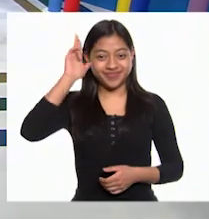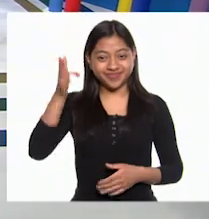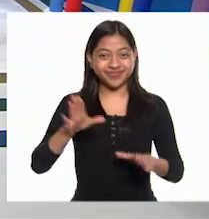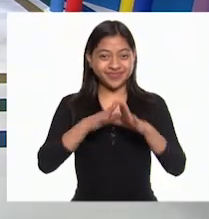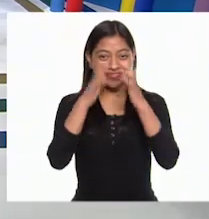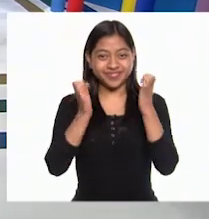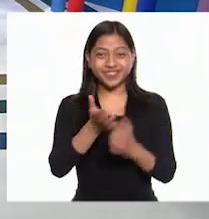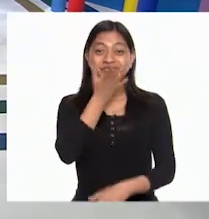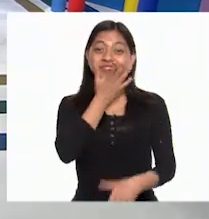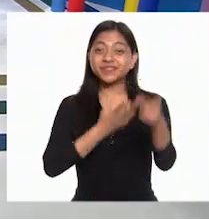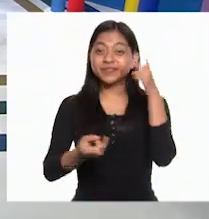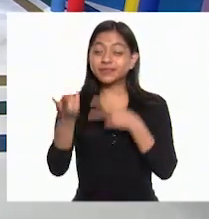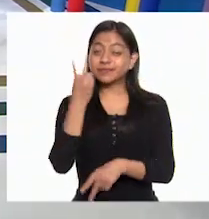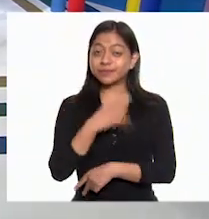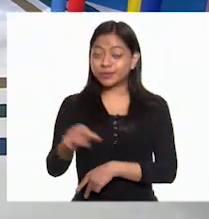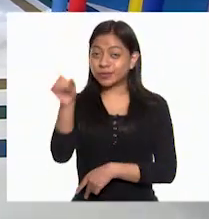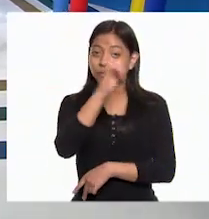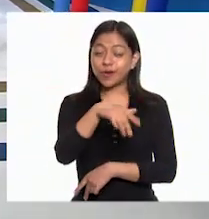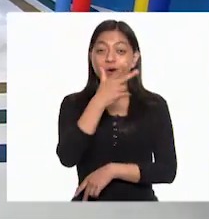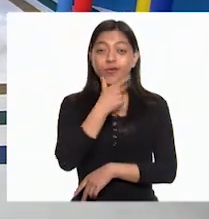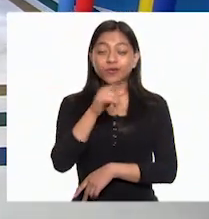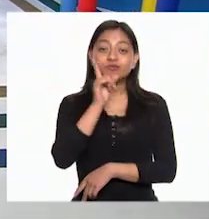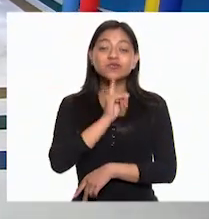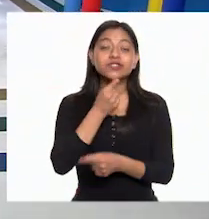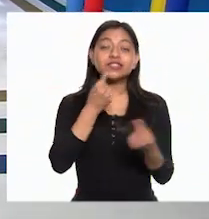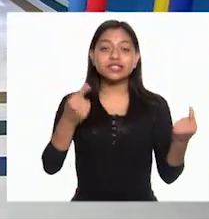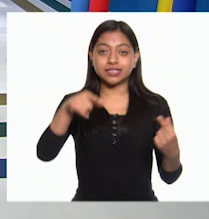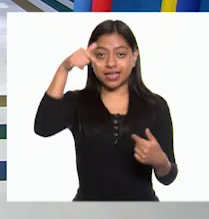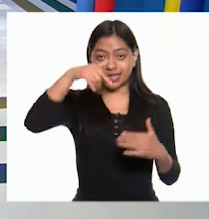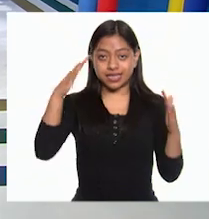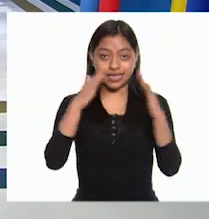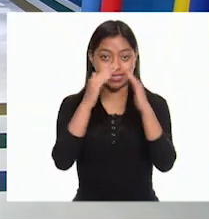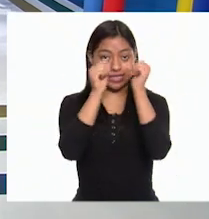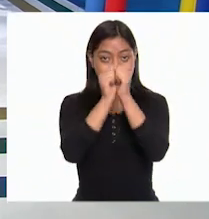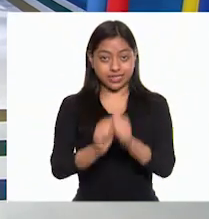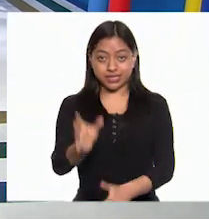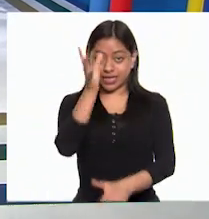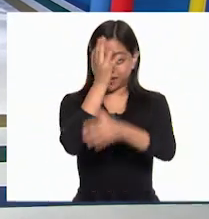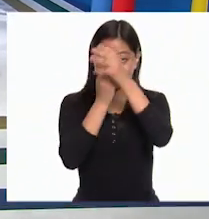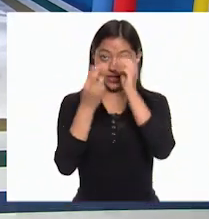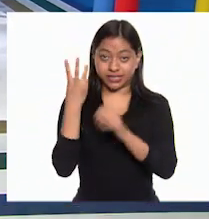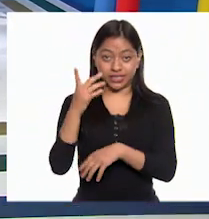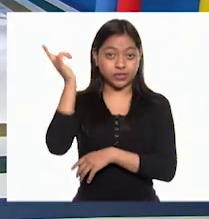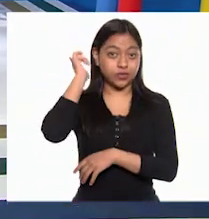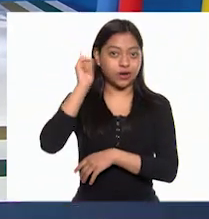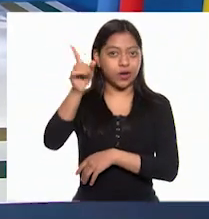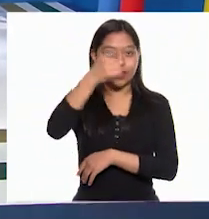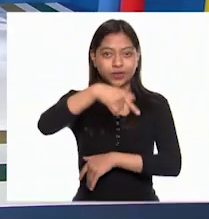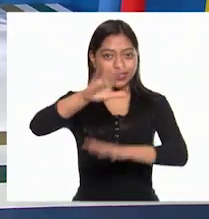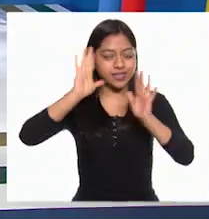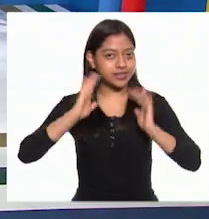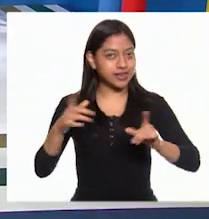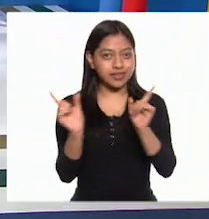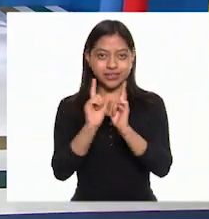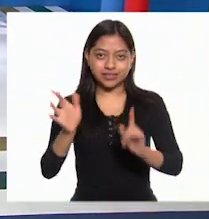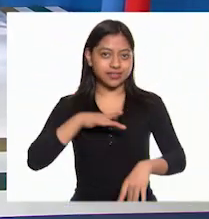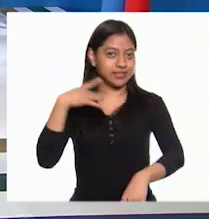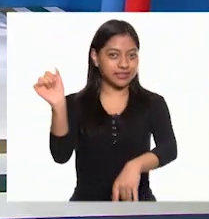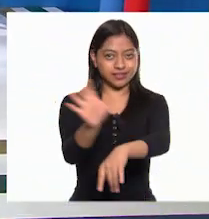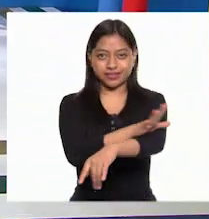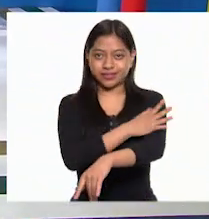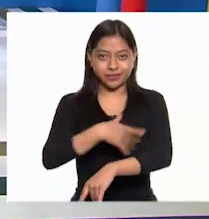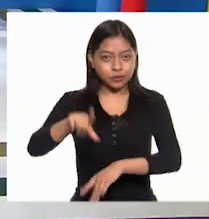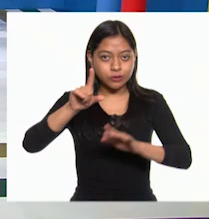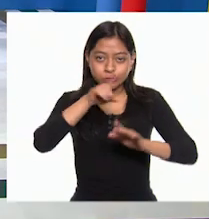Hola, ¿cómo están? Bienvenidos y bienvenidas a Aprende en Casa 3. Espero que ya estén entusiasmadísimos y con todo